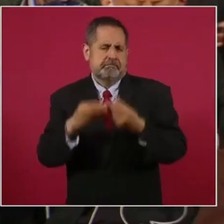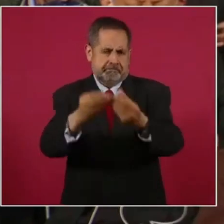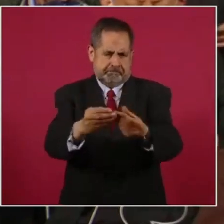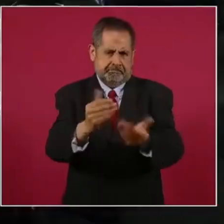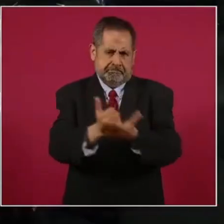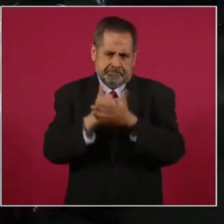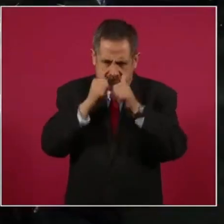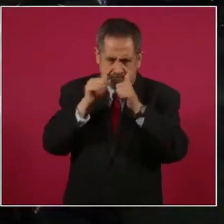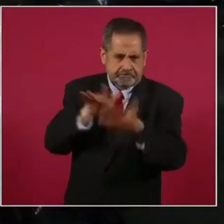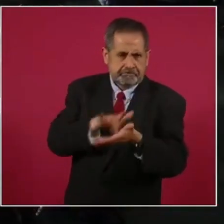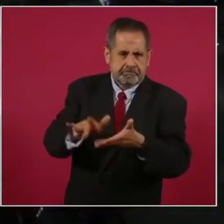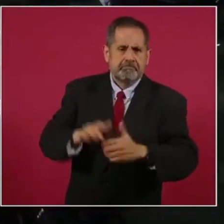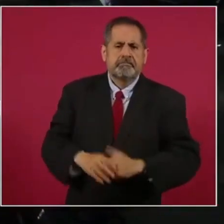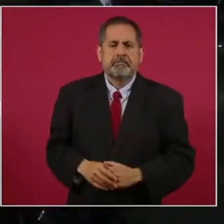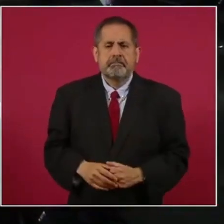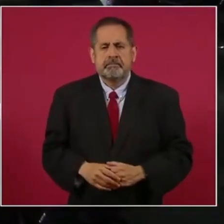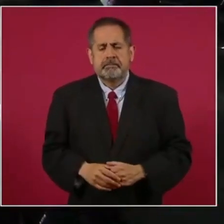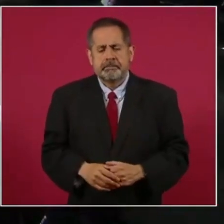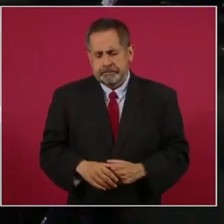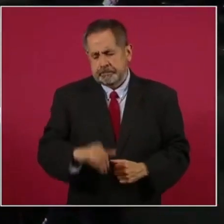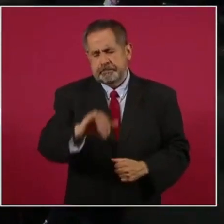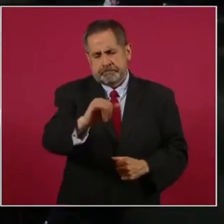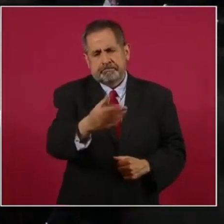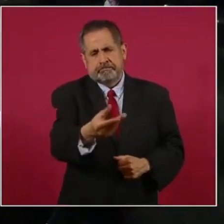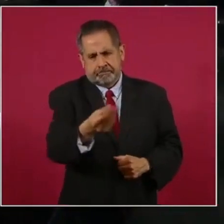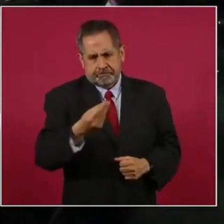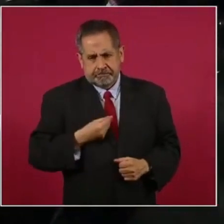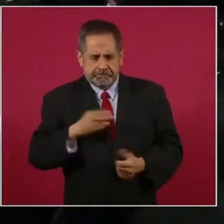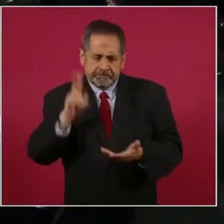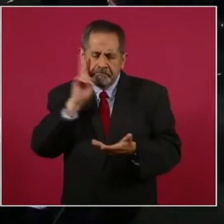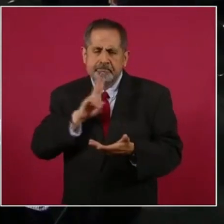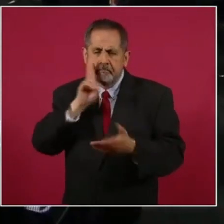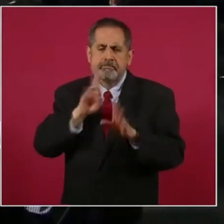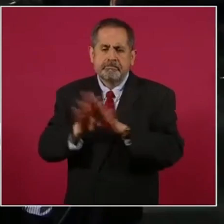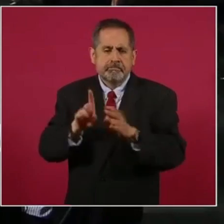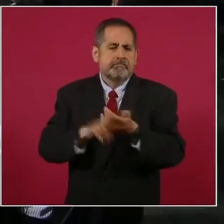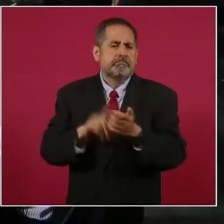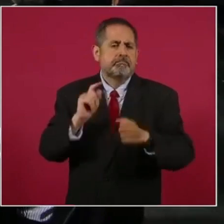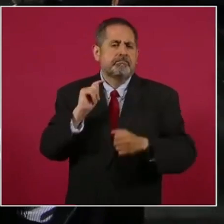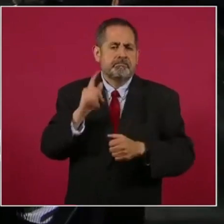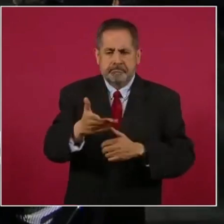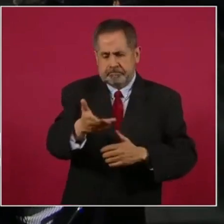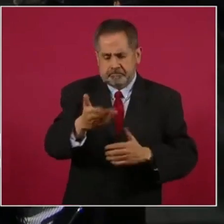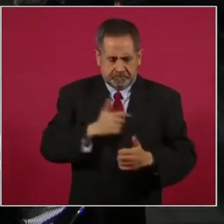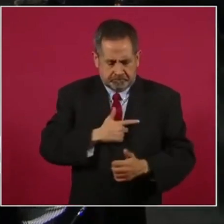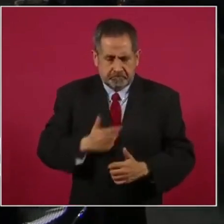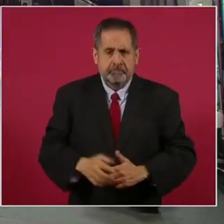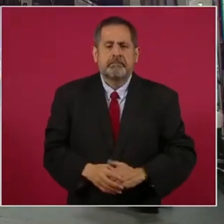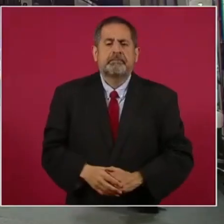este caso. Nos dejas la información y a ver qué podemos hacer. Muchas gracias, señor presidente. ¿Cómo no?